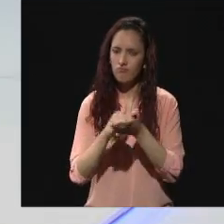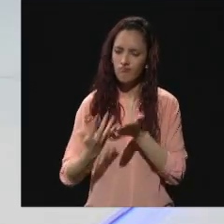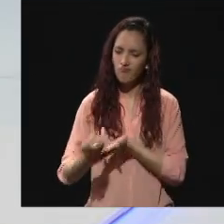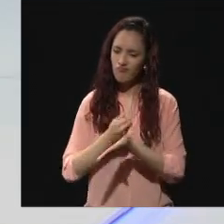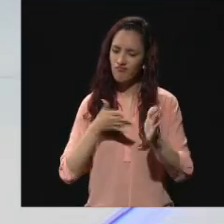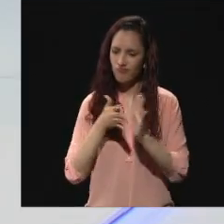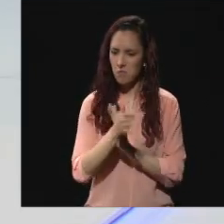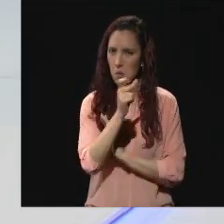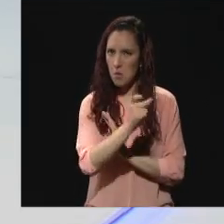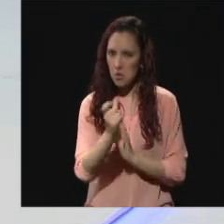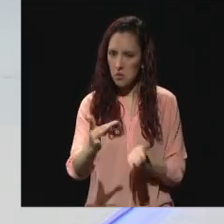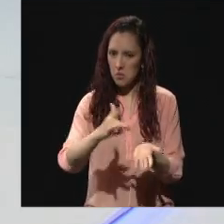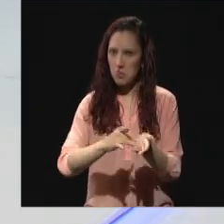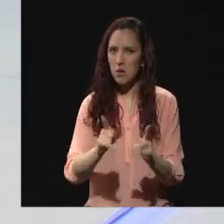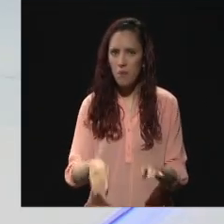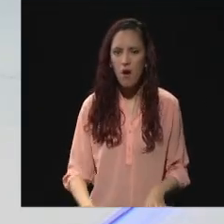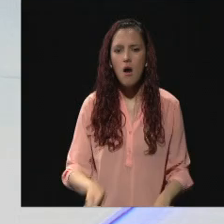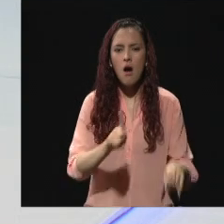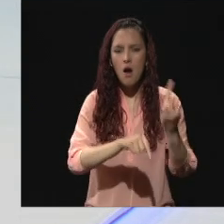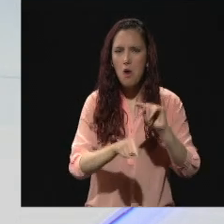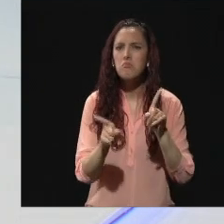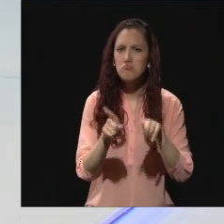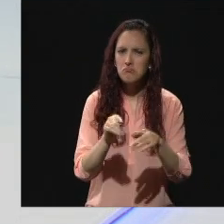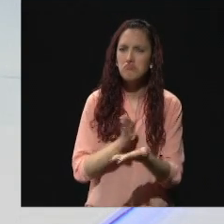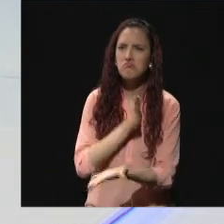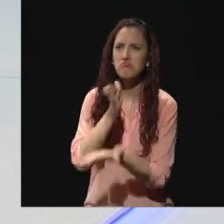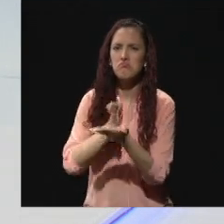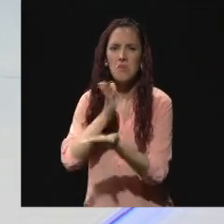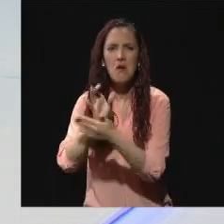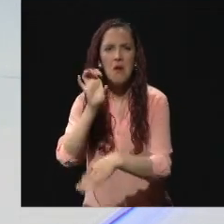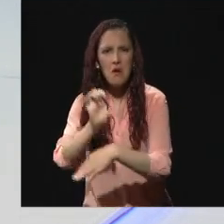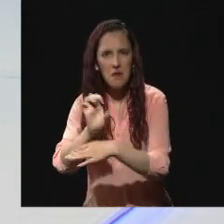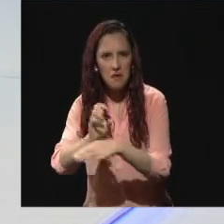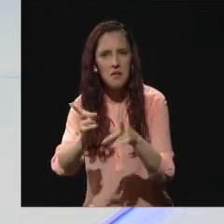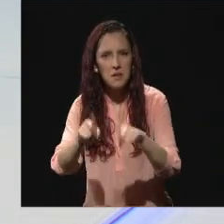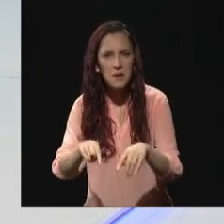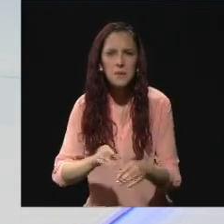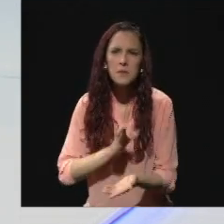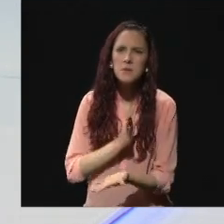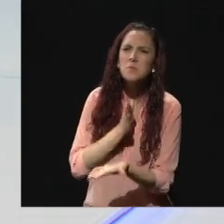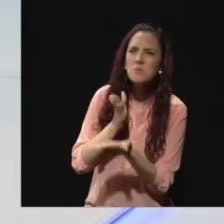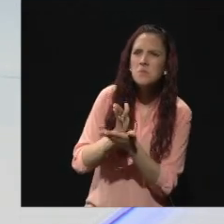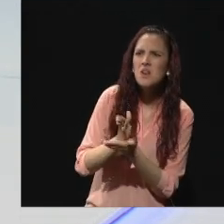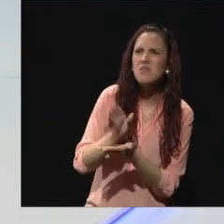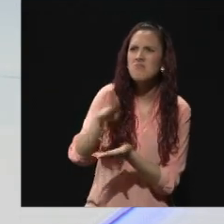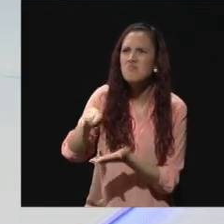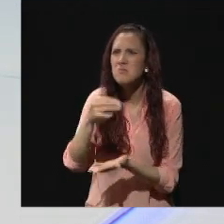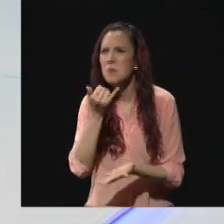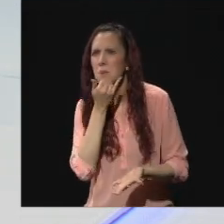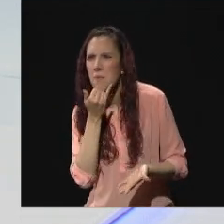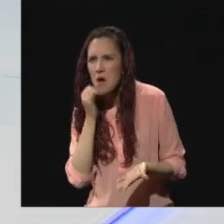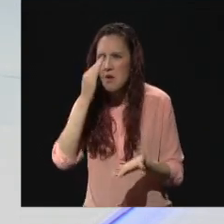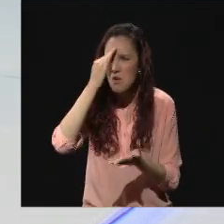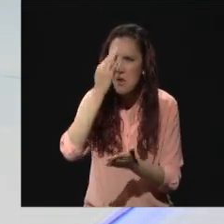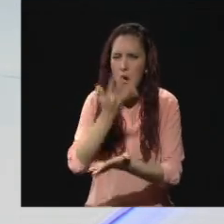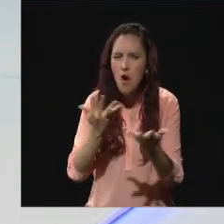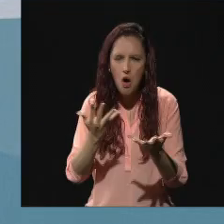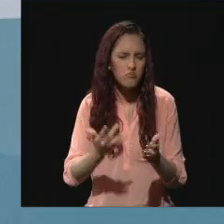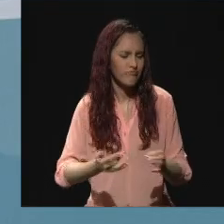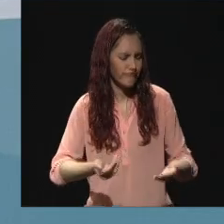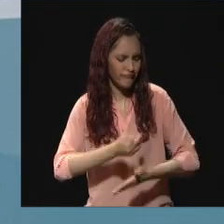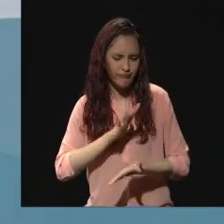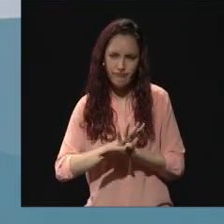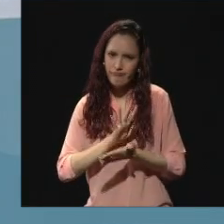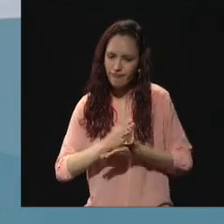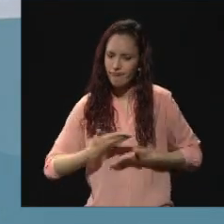incluso van mucho a la entidad de la entidad se van van mucho ellos a preguntar cosas no ve los usuarios y es perfectamente válido y estamos siempre abiertos